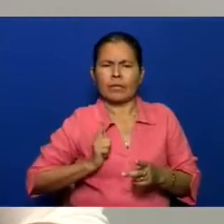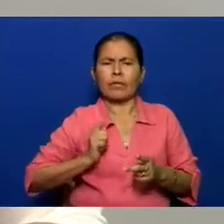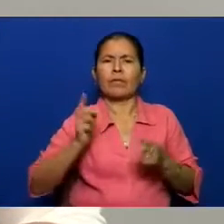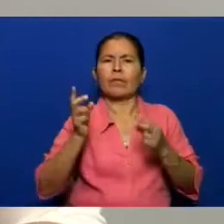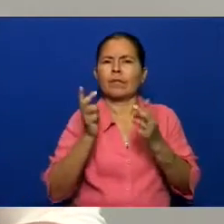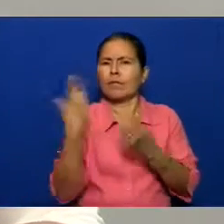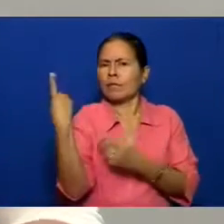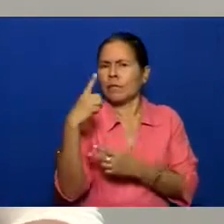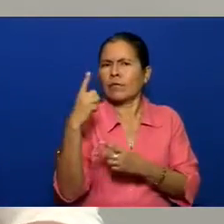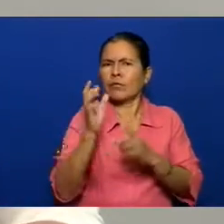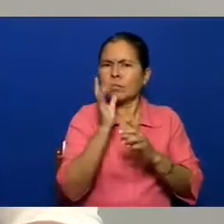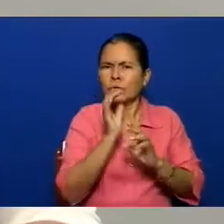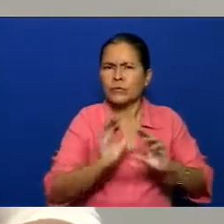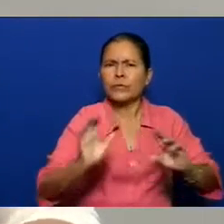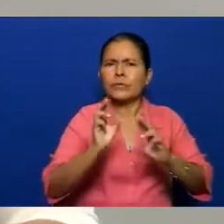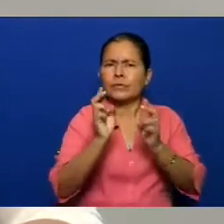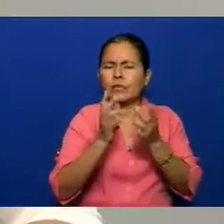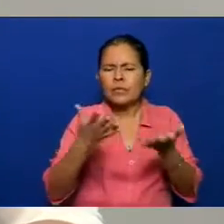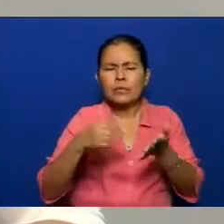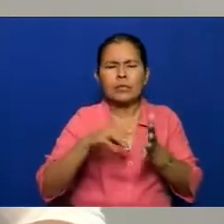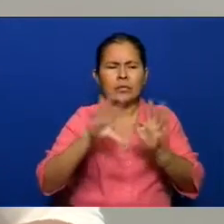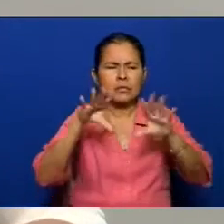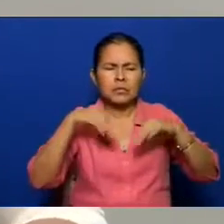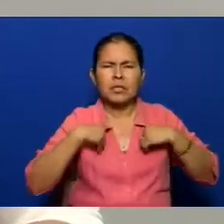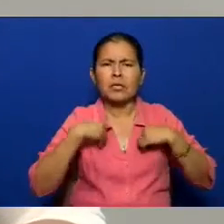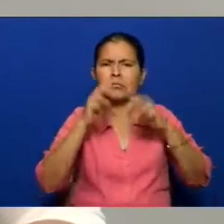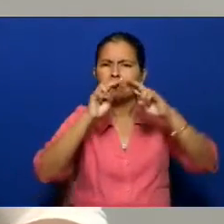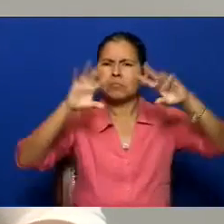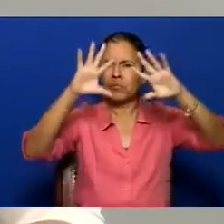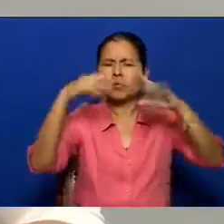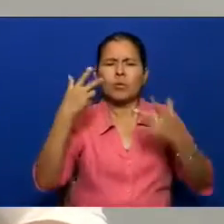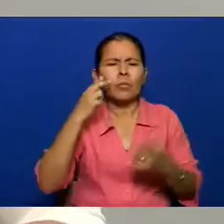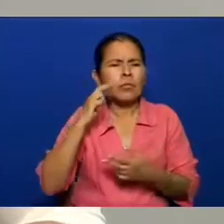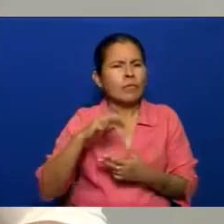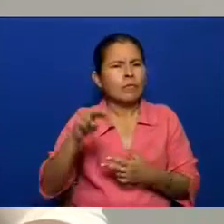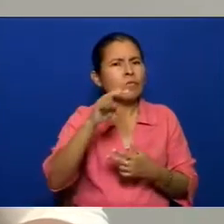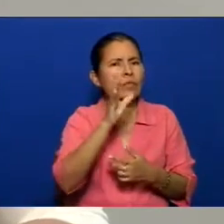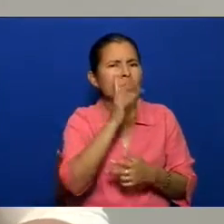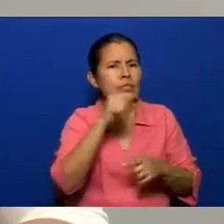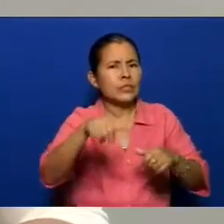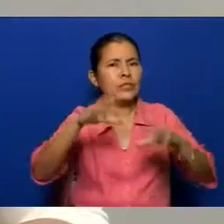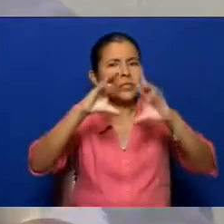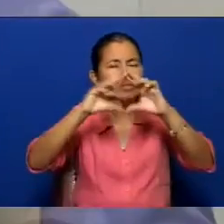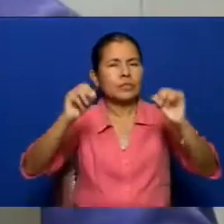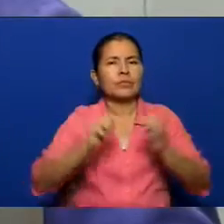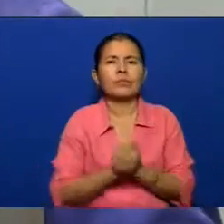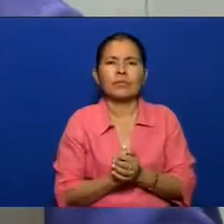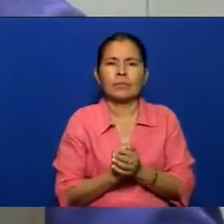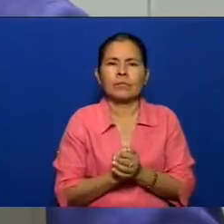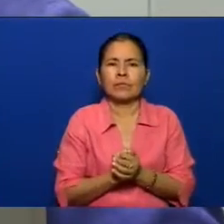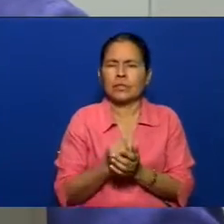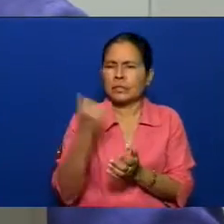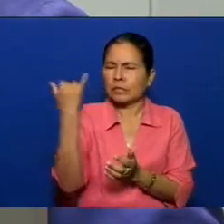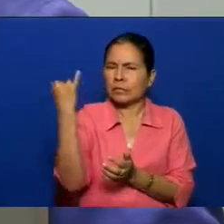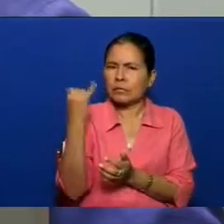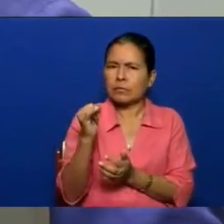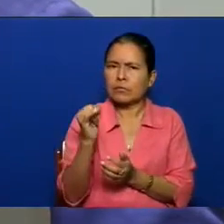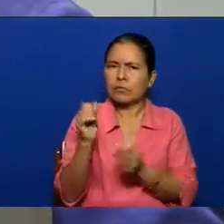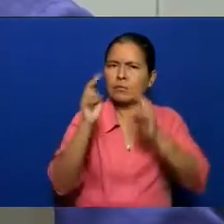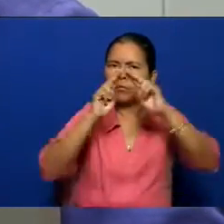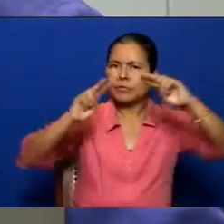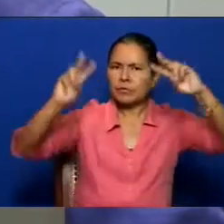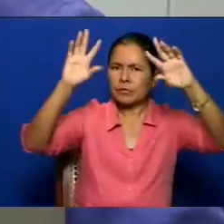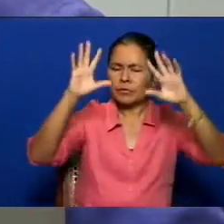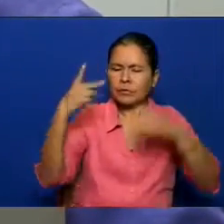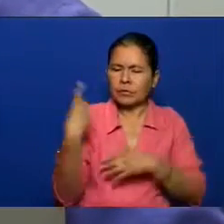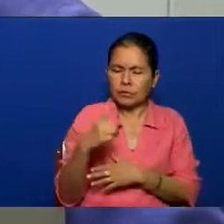adolescencia? ¿Cómo se mira actualmente la niñez en Nicaragua? La convención insta a los